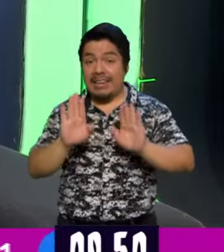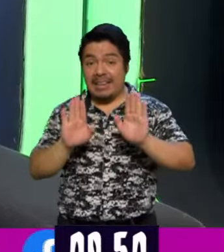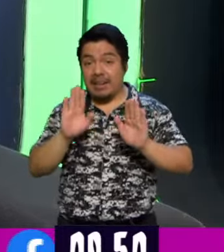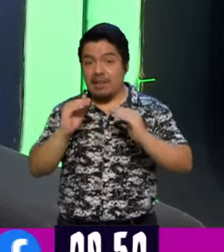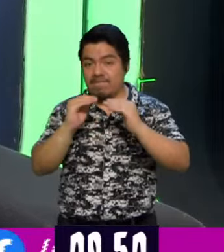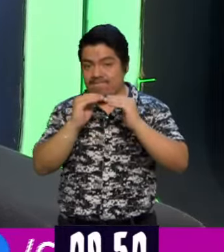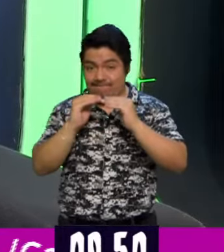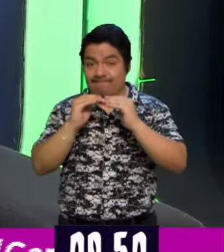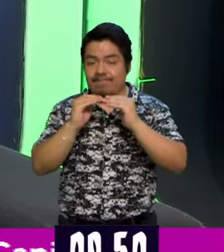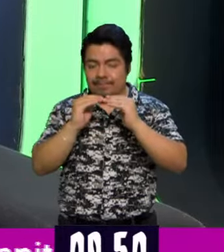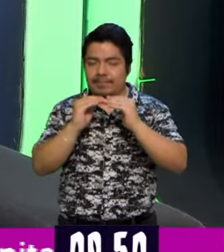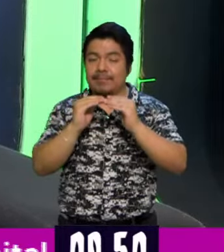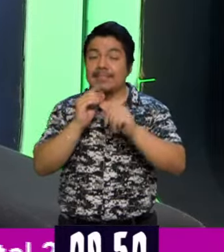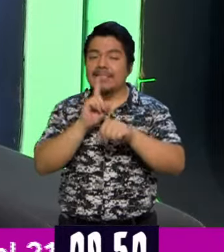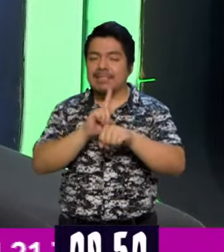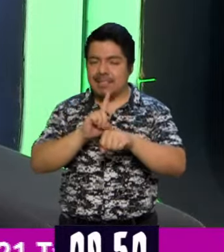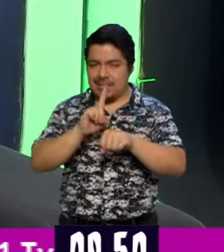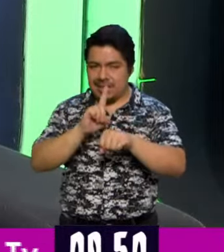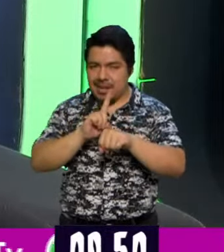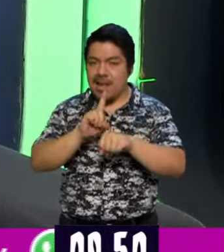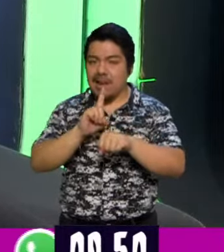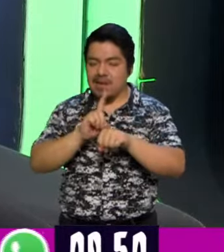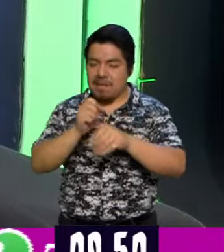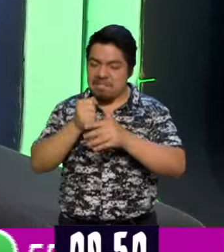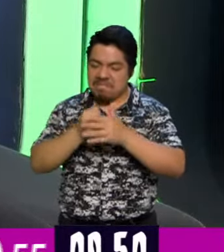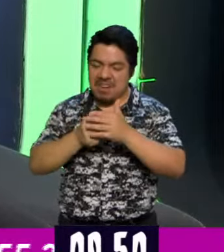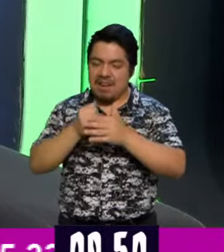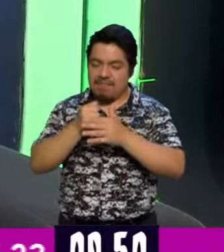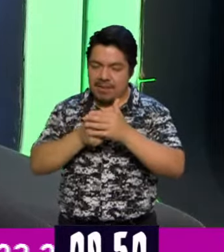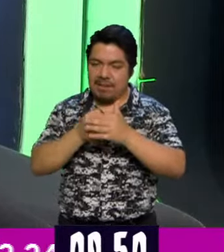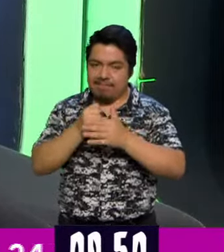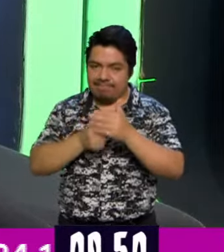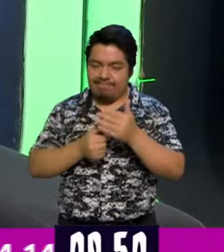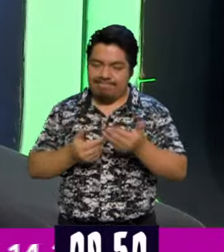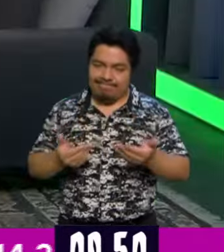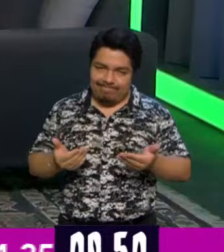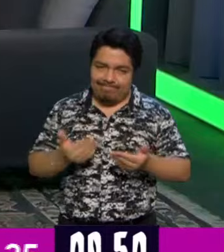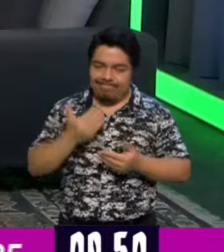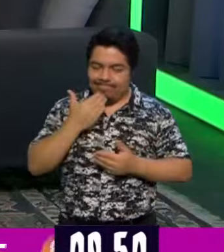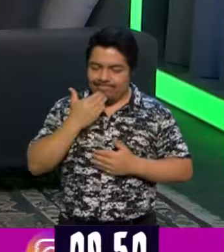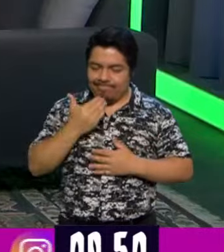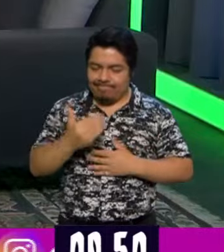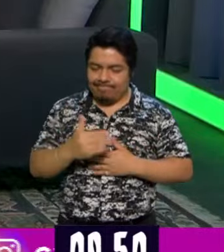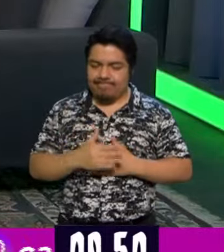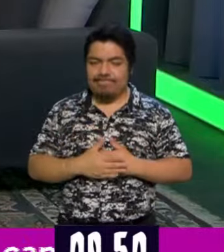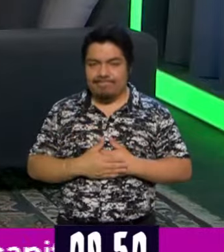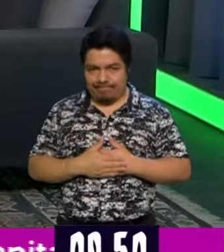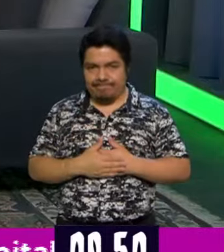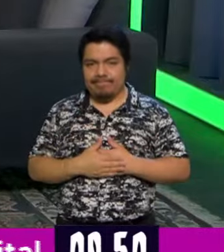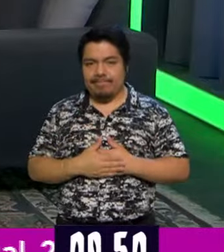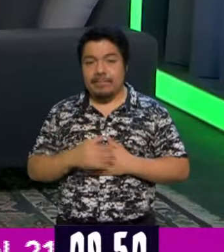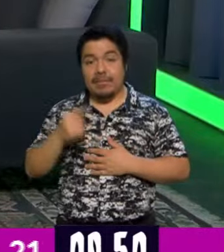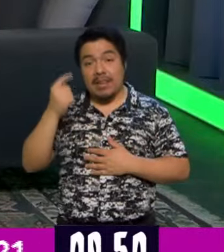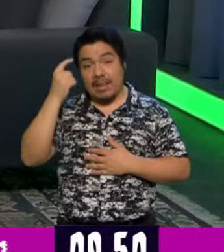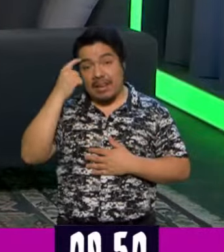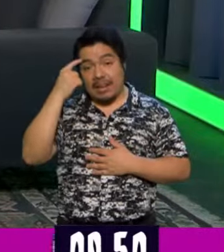como digo, todos los días, en cada momento, ¿no? Y esto es muy buen ejemplo de la madurez,